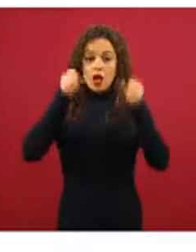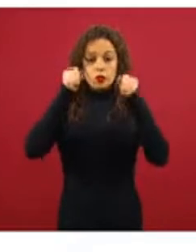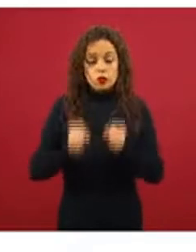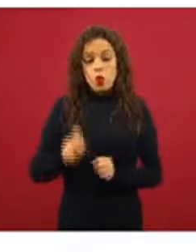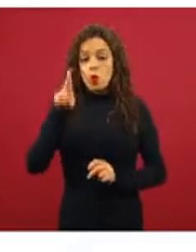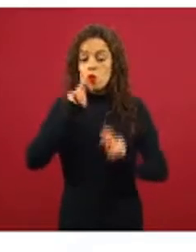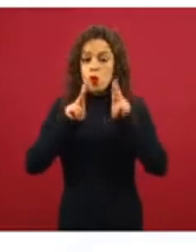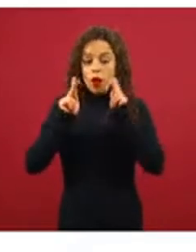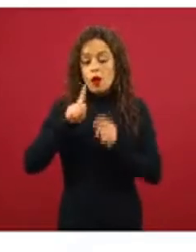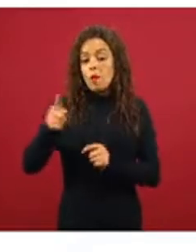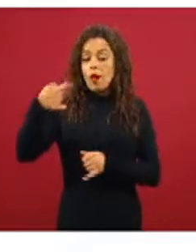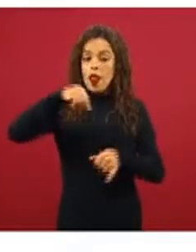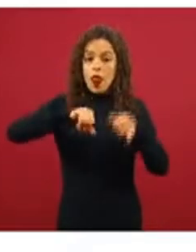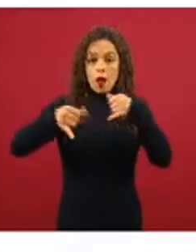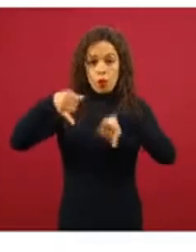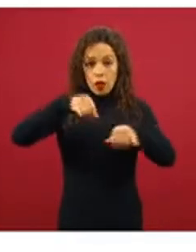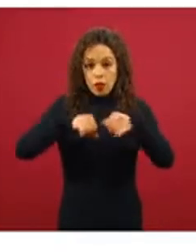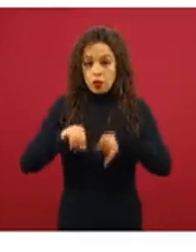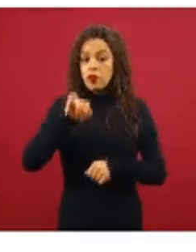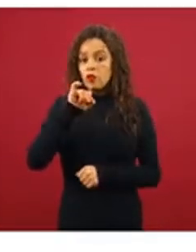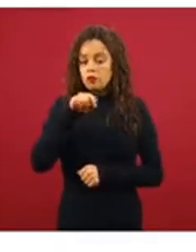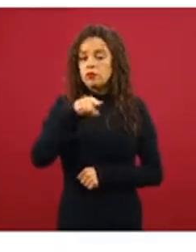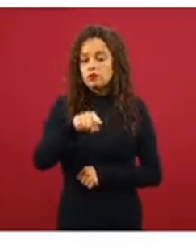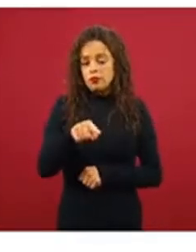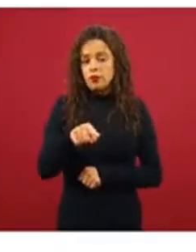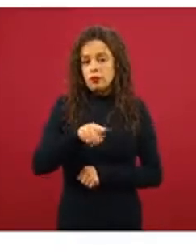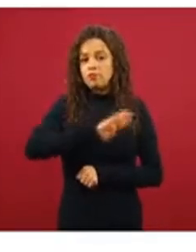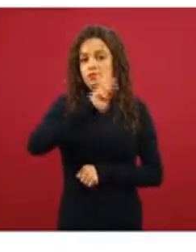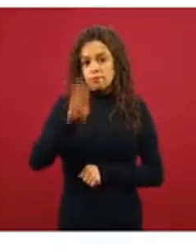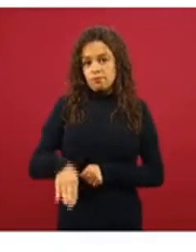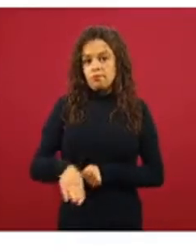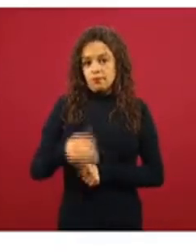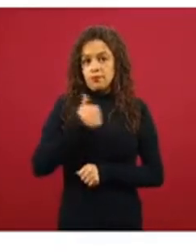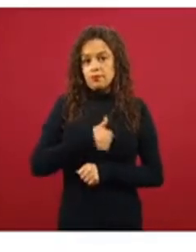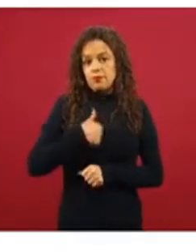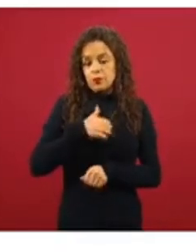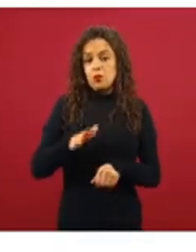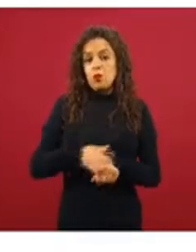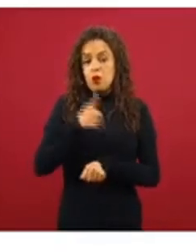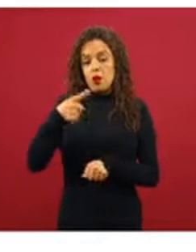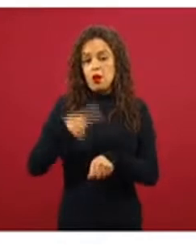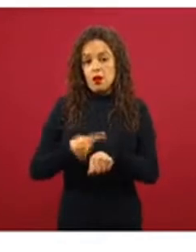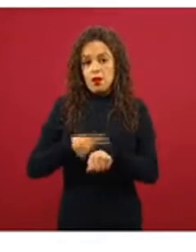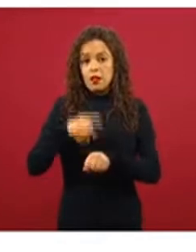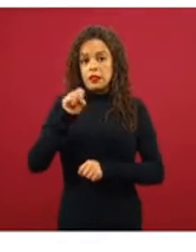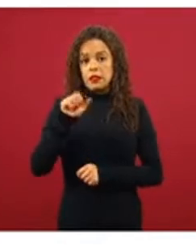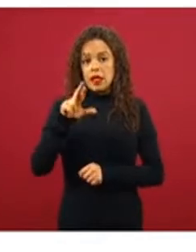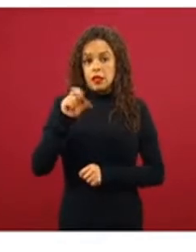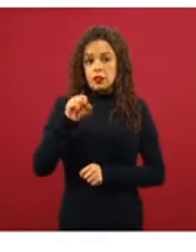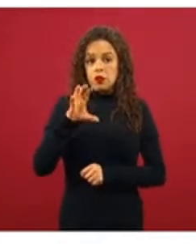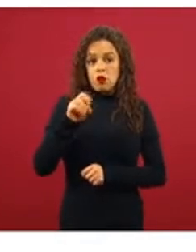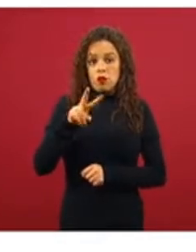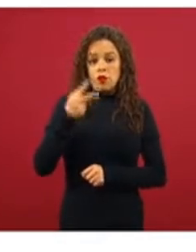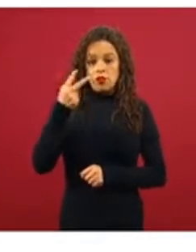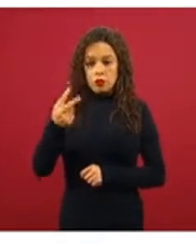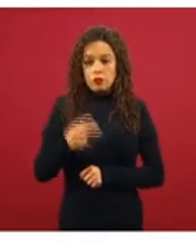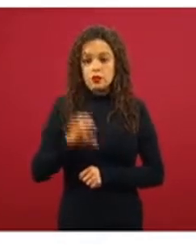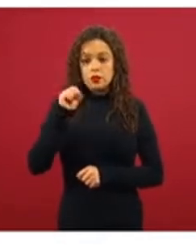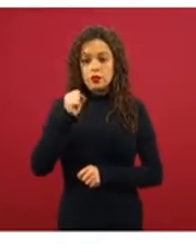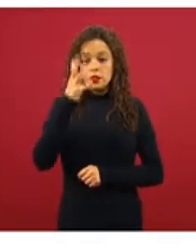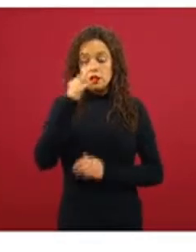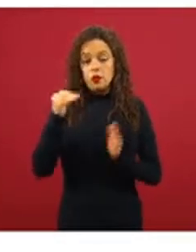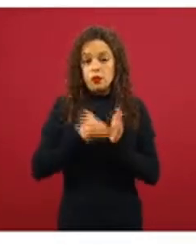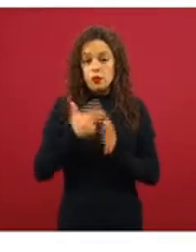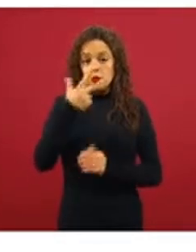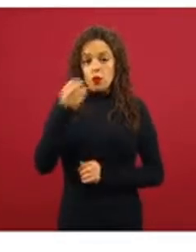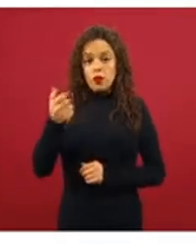laboratorio a SARS-CoV-2. Por esa misma prueba también han salido negativas 65.807